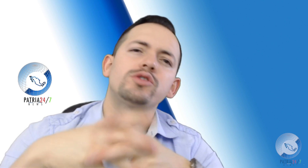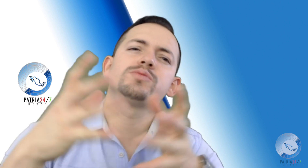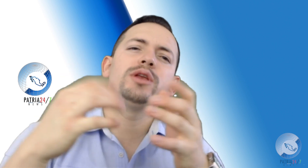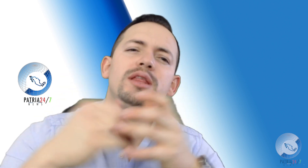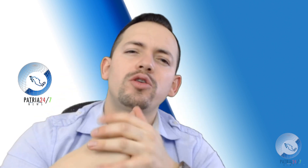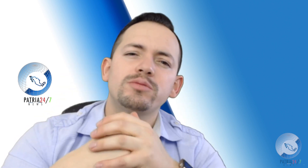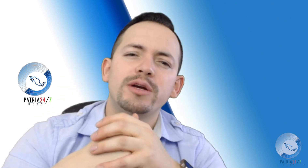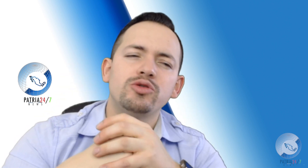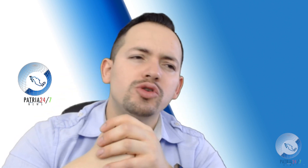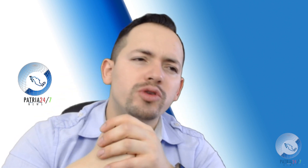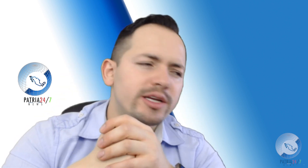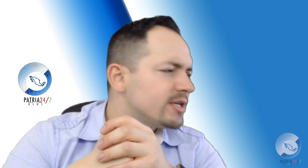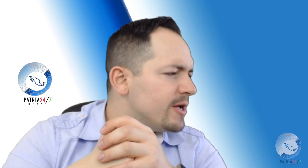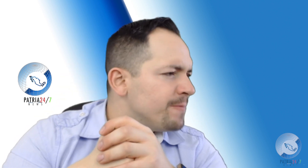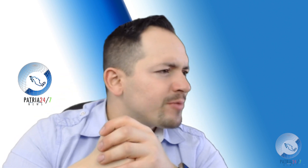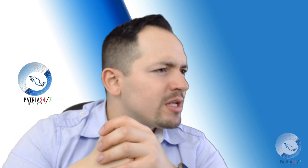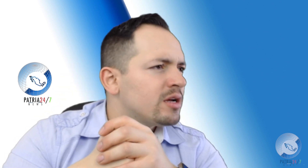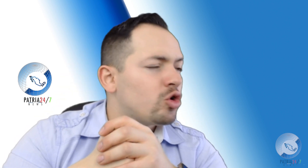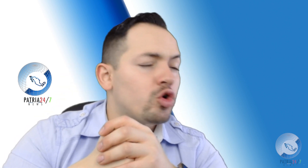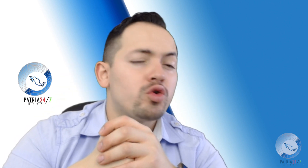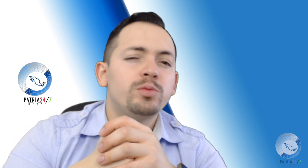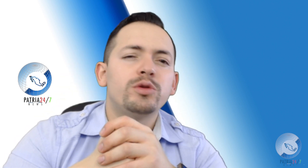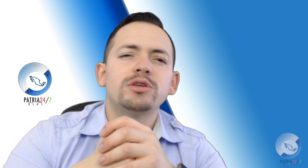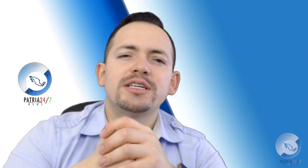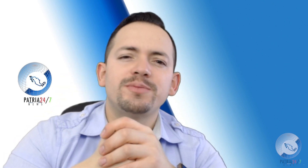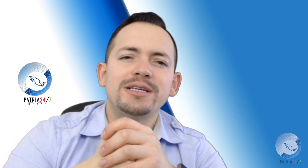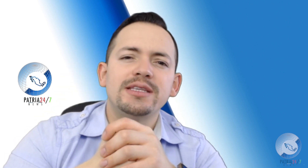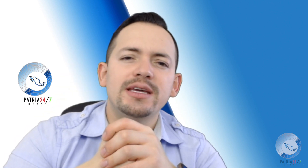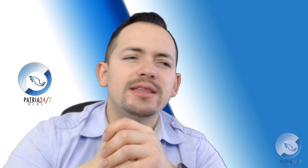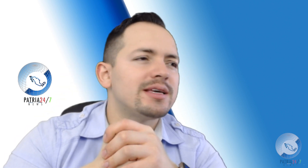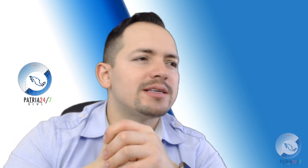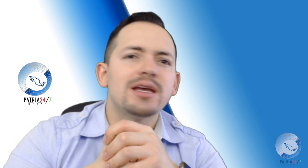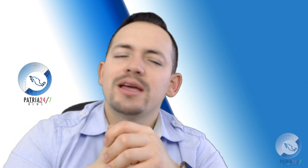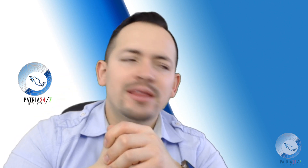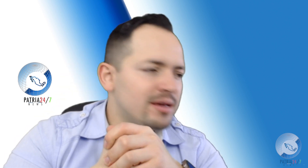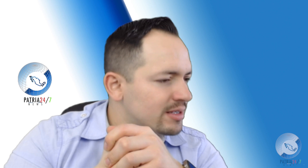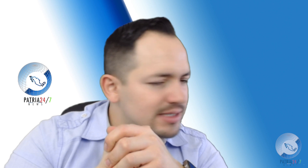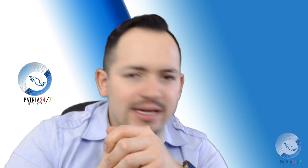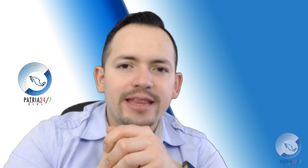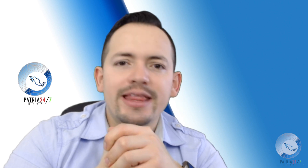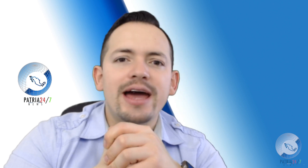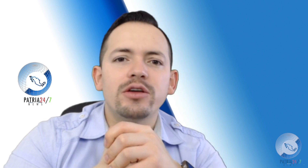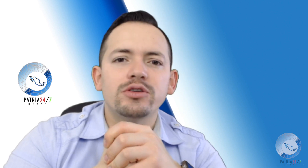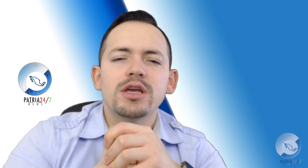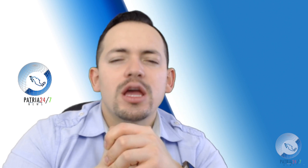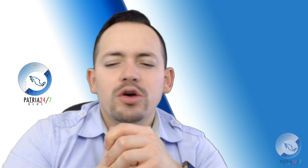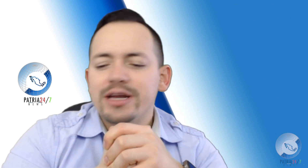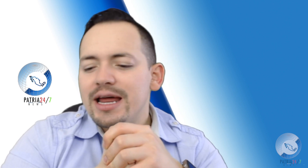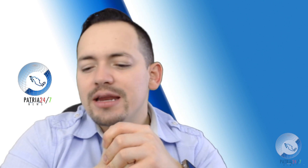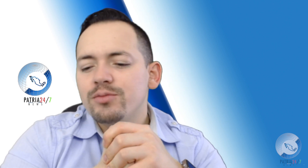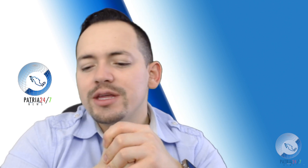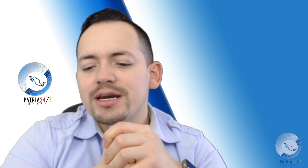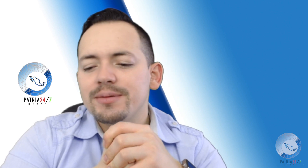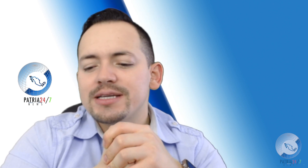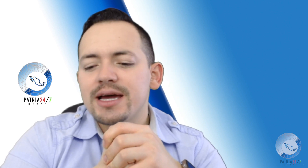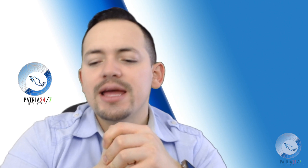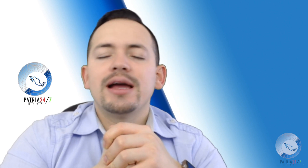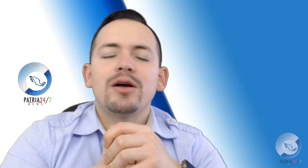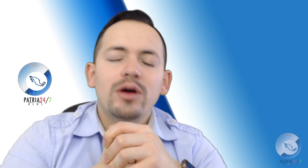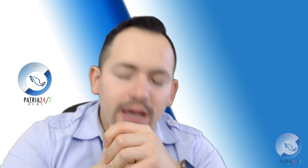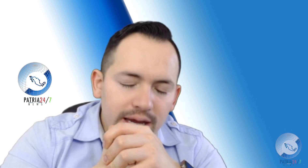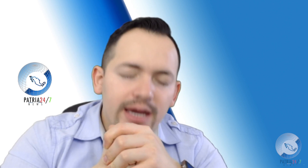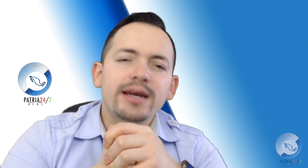de nuestros políticos machuchones, corruptos, expresidentes, secretarios, con el ánimo de